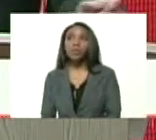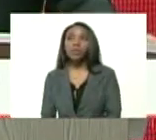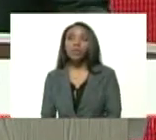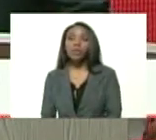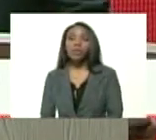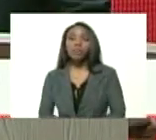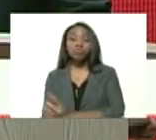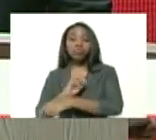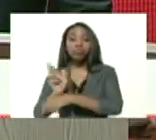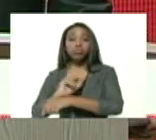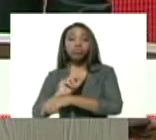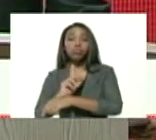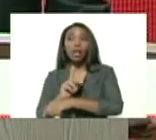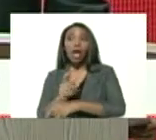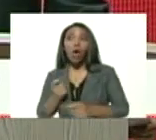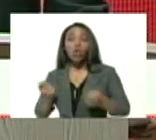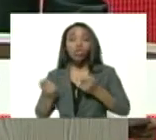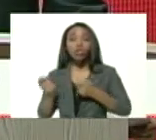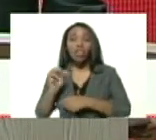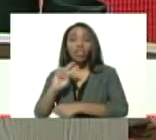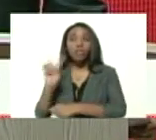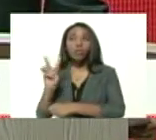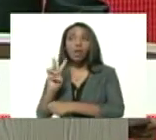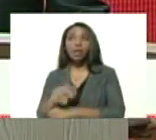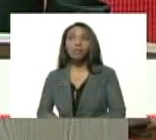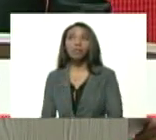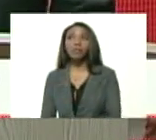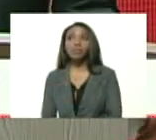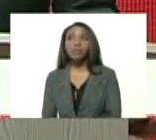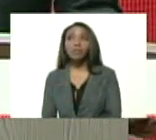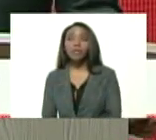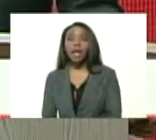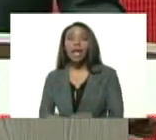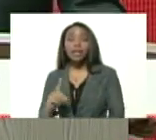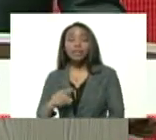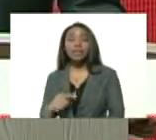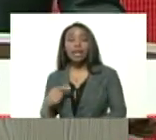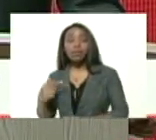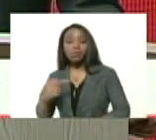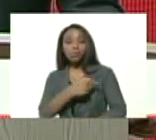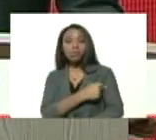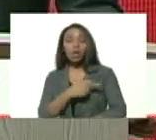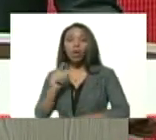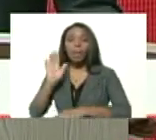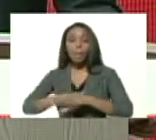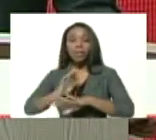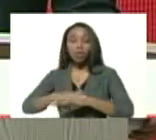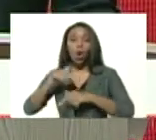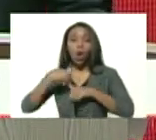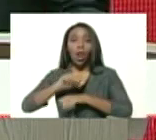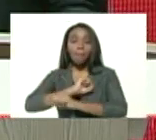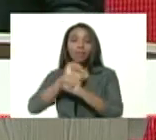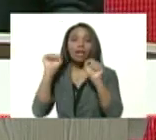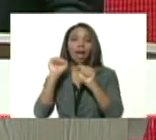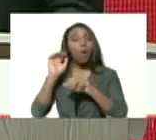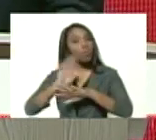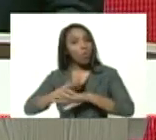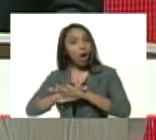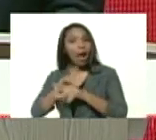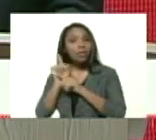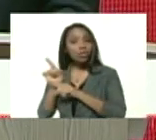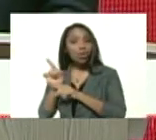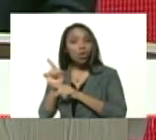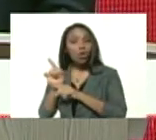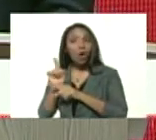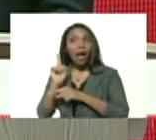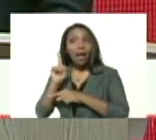aceleraba sus planes contra Venezuela, pues recibiría en retaliación lo que ocurrió esta mañana. Por eso es que él